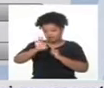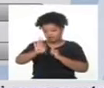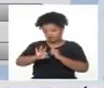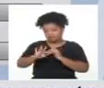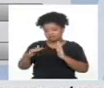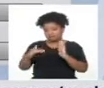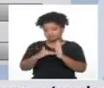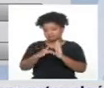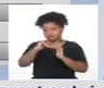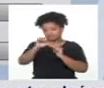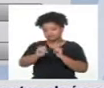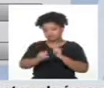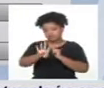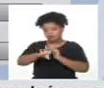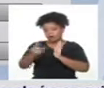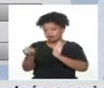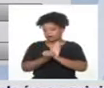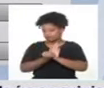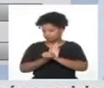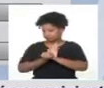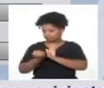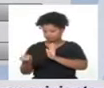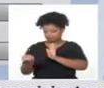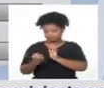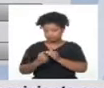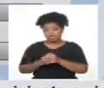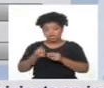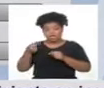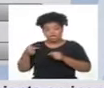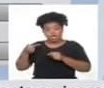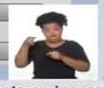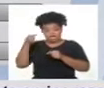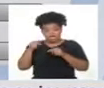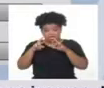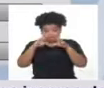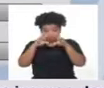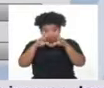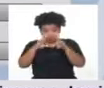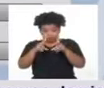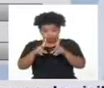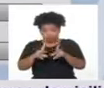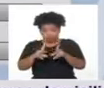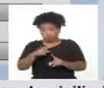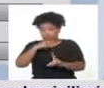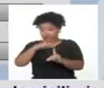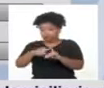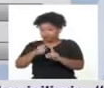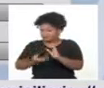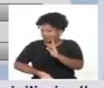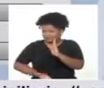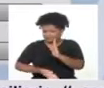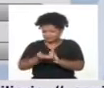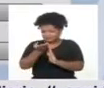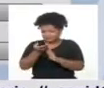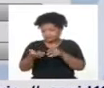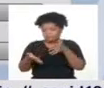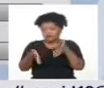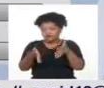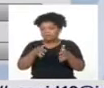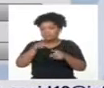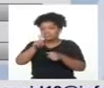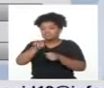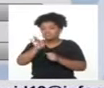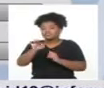160.118.604 confirmados, ayer con una cifra de casos activos muy elevada, casi 18